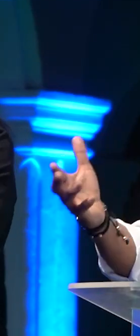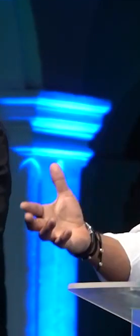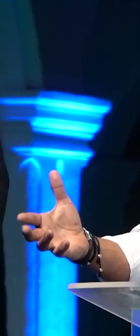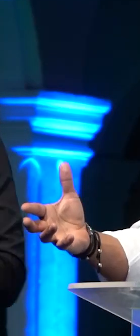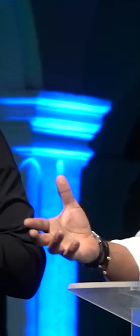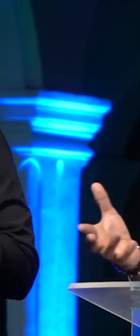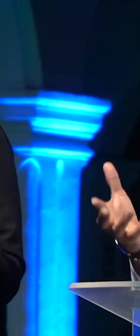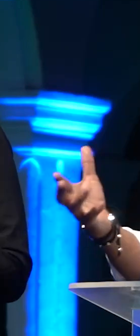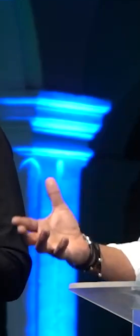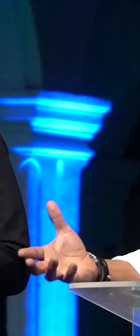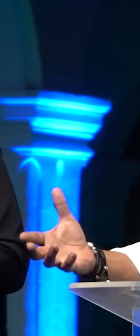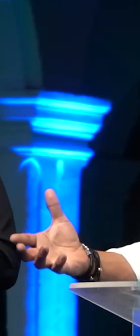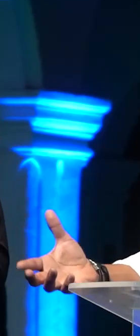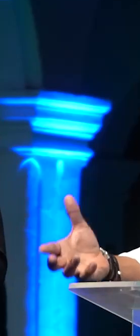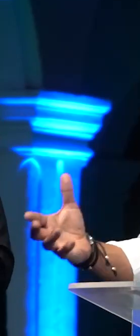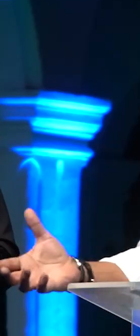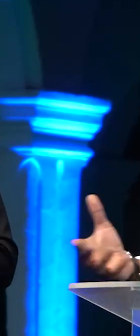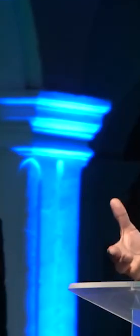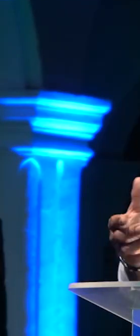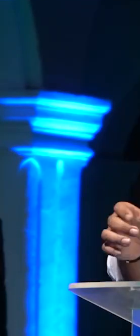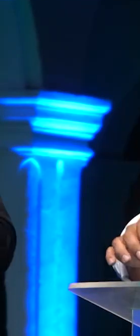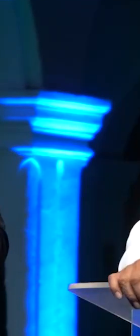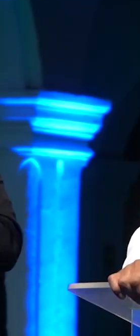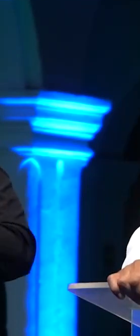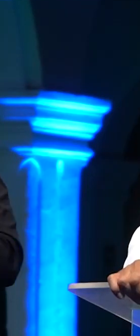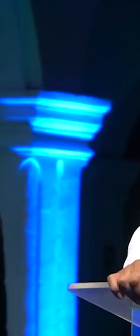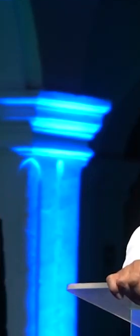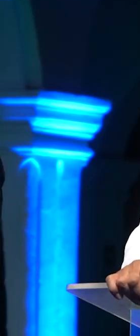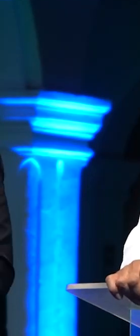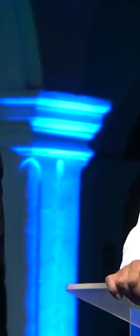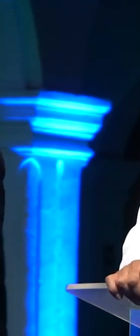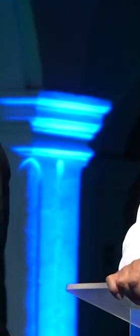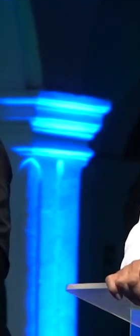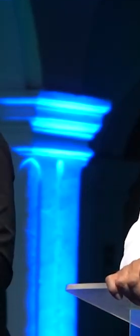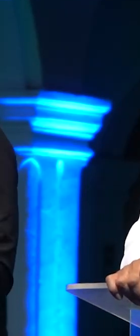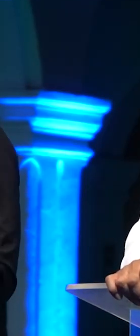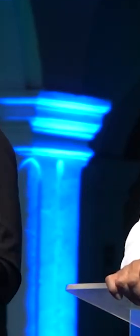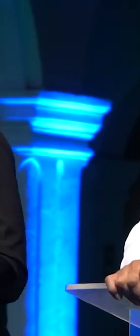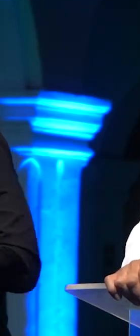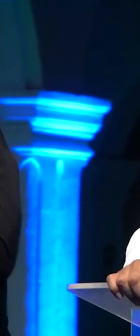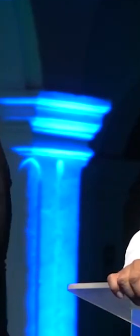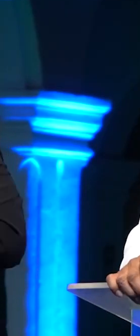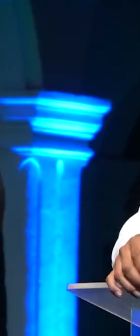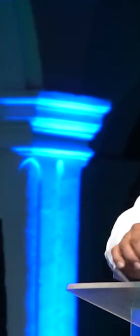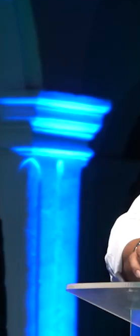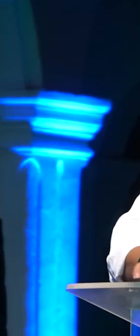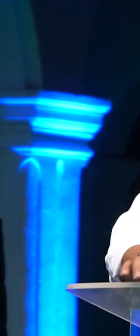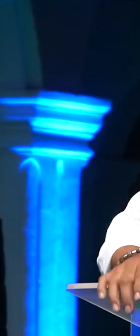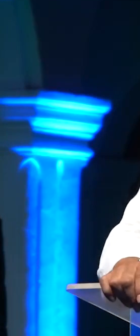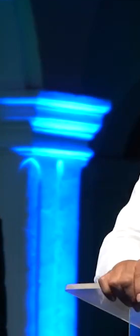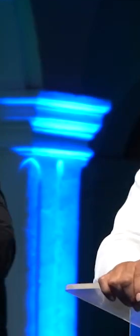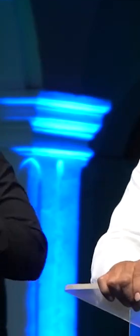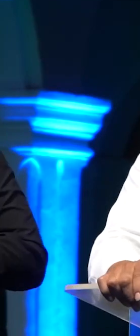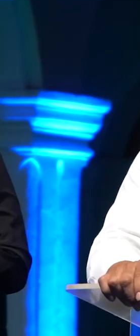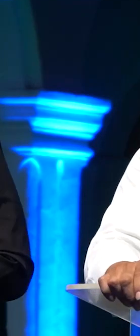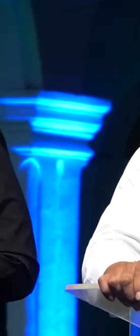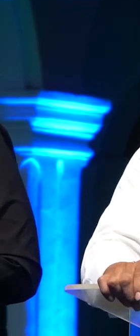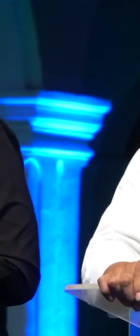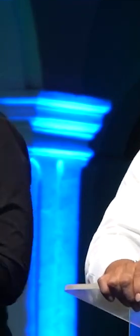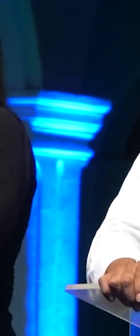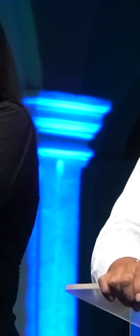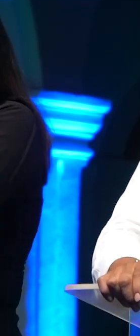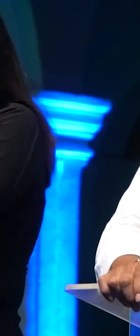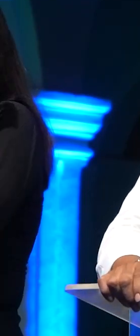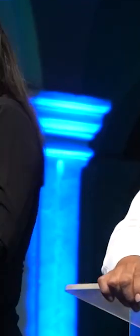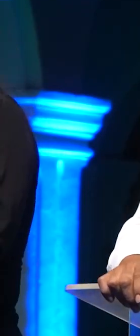una infraestructura para fomentar el emprendimiento de la mano de la innovación? ¿Por qué no se atrevieron? Porque vamos por todas, pero tampoco nos apredeamos a